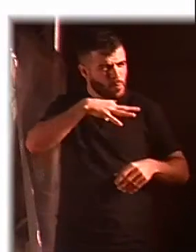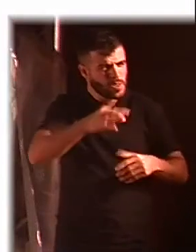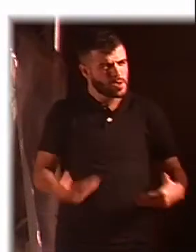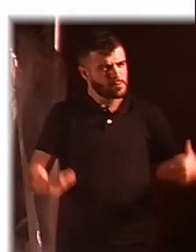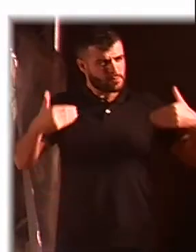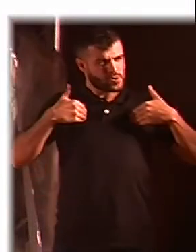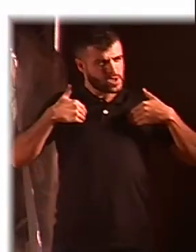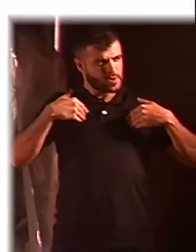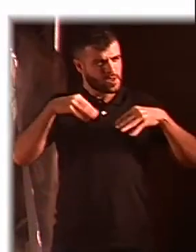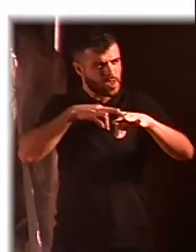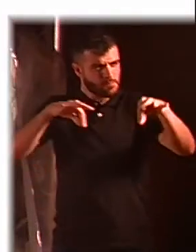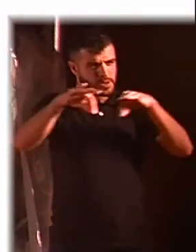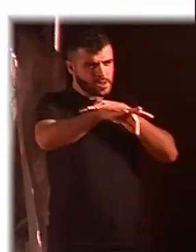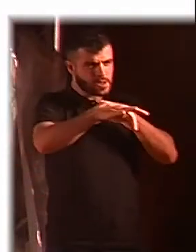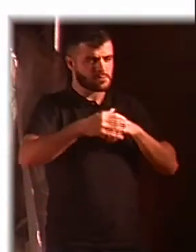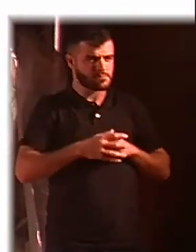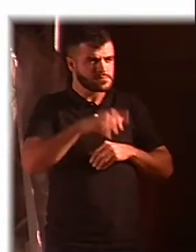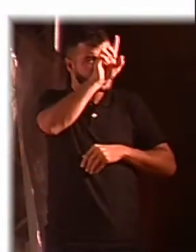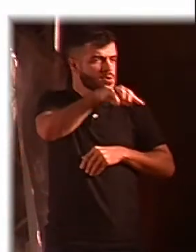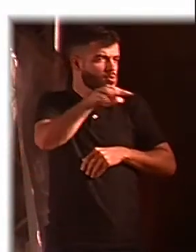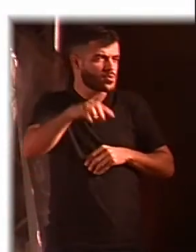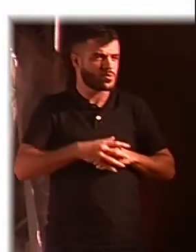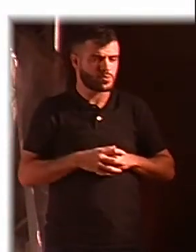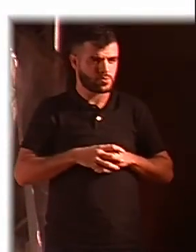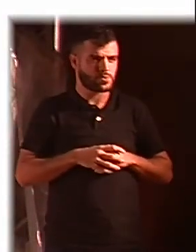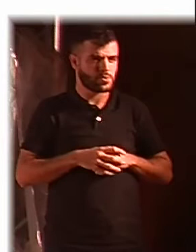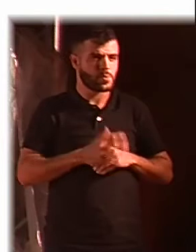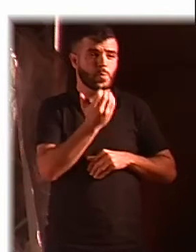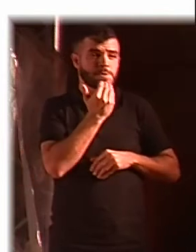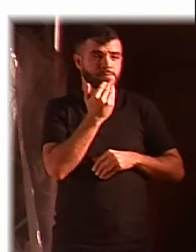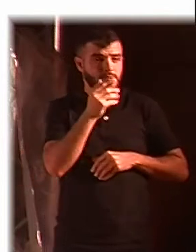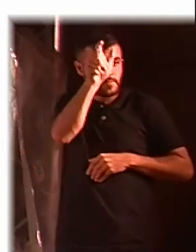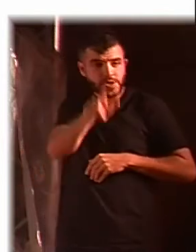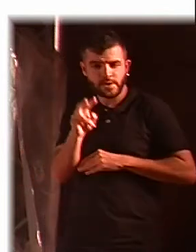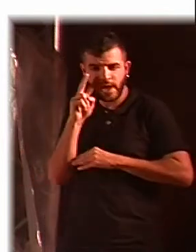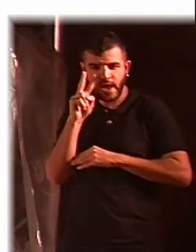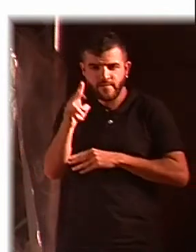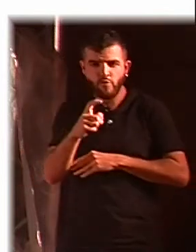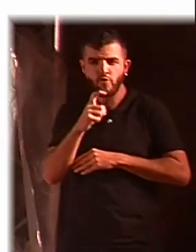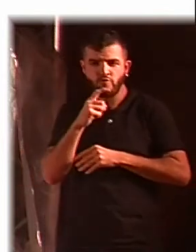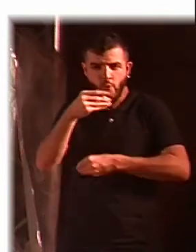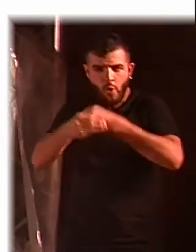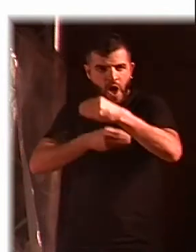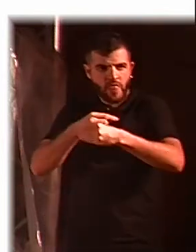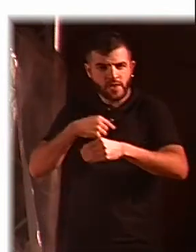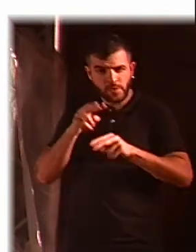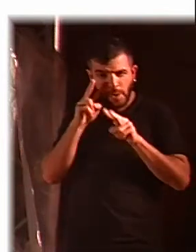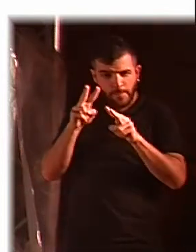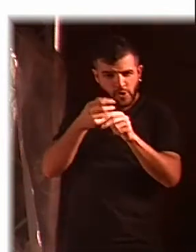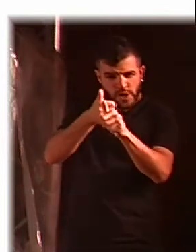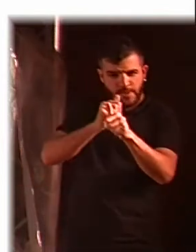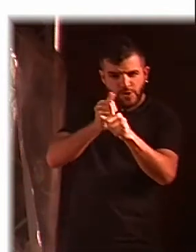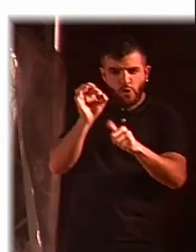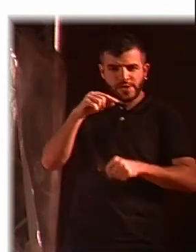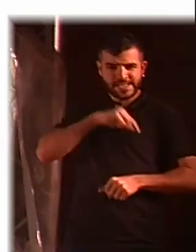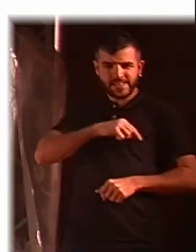empatía? ¿Podríamos equiparar ver cómo otro hace algo y hacerlo nosotros mismos con ver cómo otro siente algo y